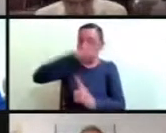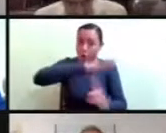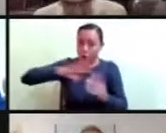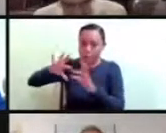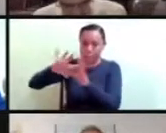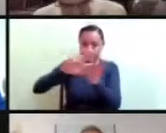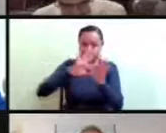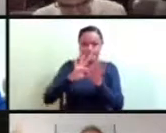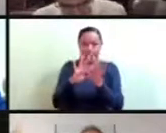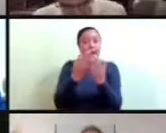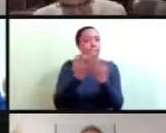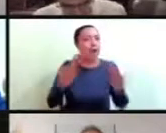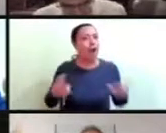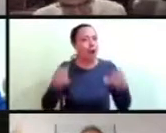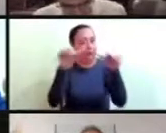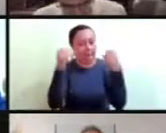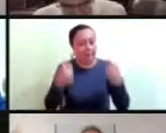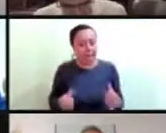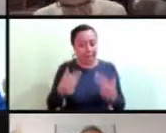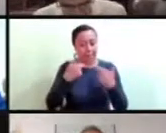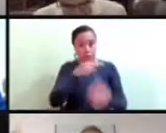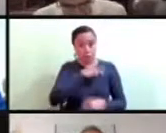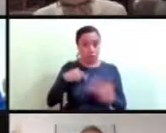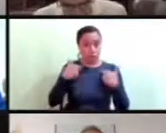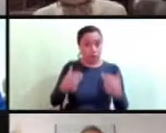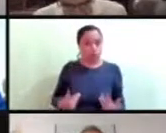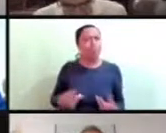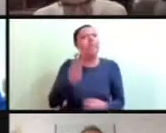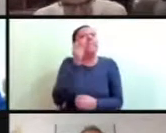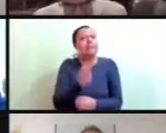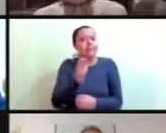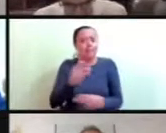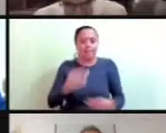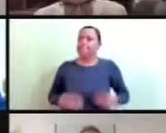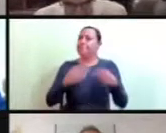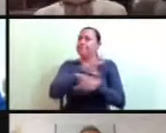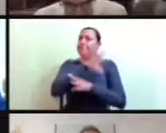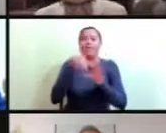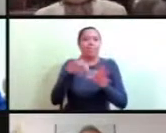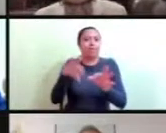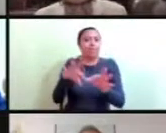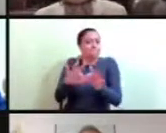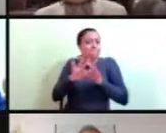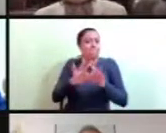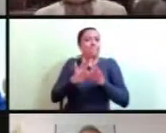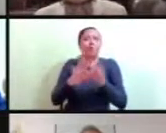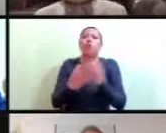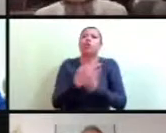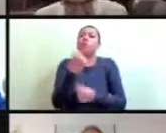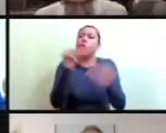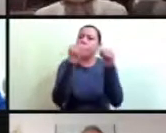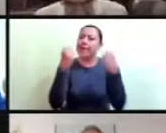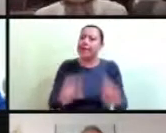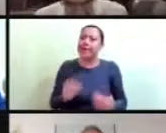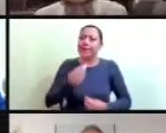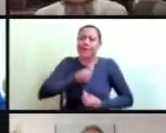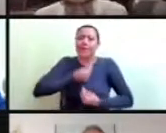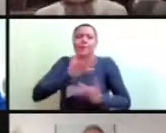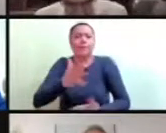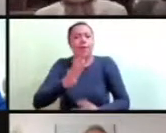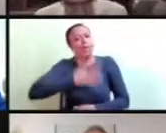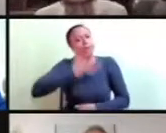es nuestra existencia y es fundamental, porque el arte permite la expresividad de los sentimientos, de la